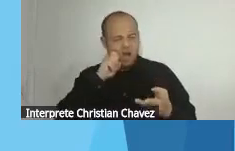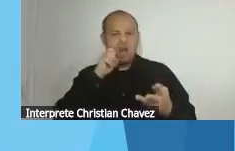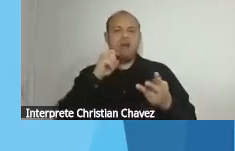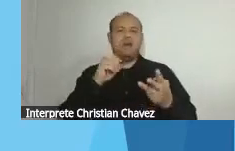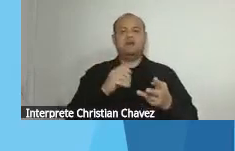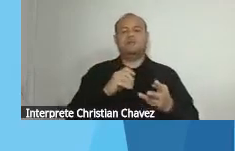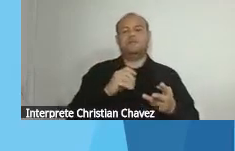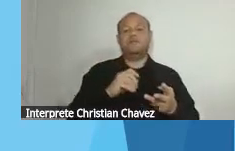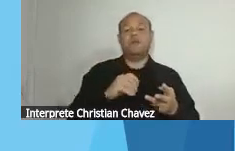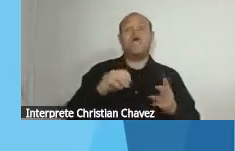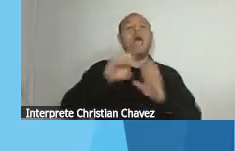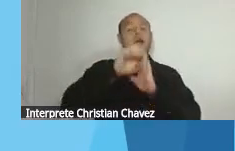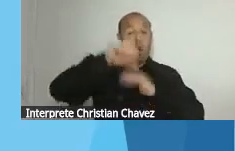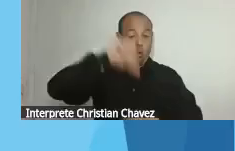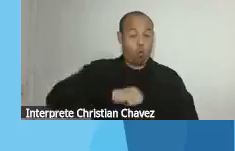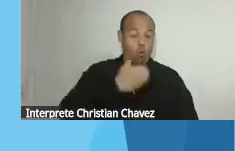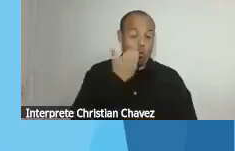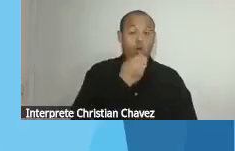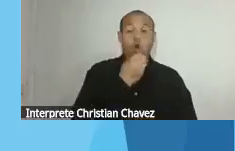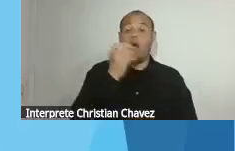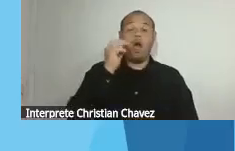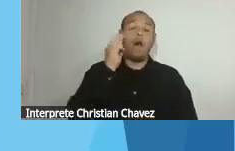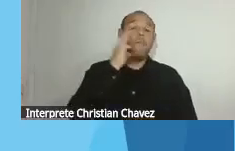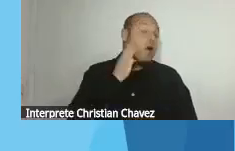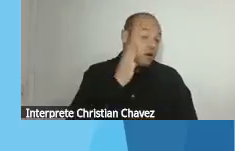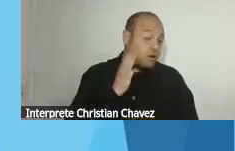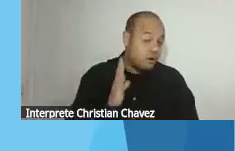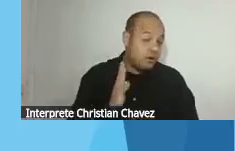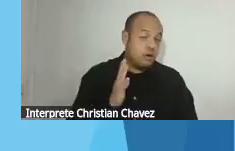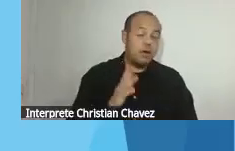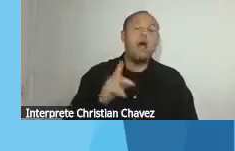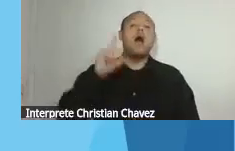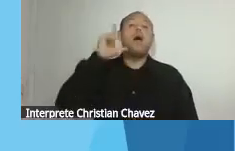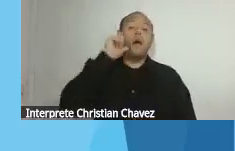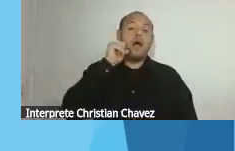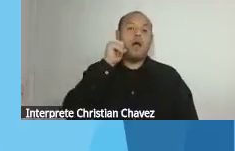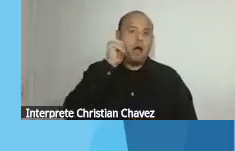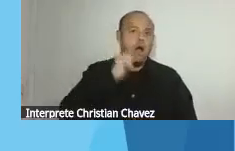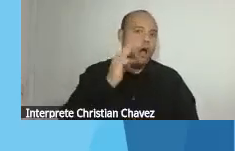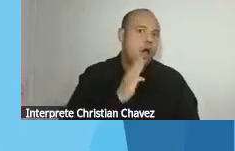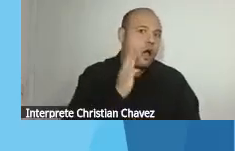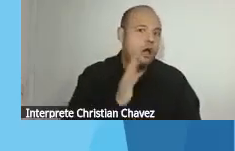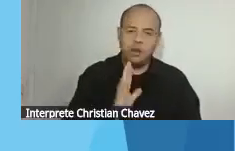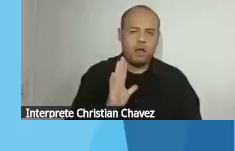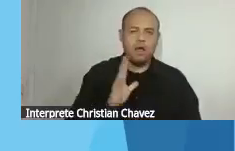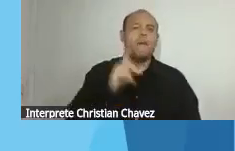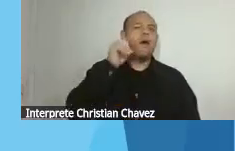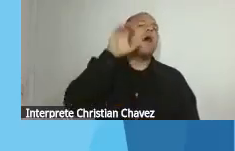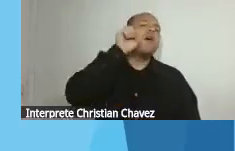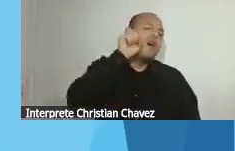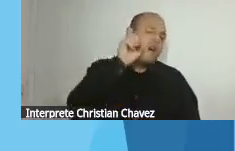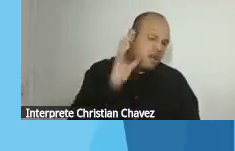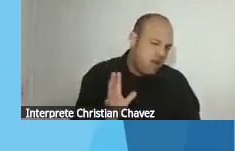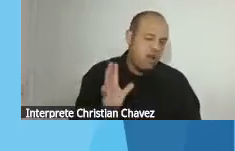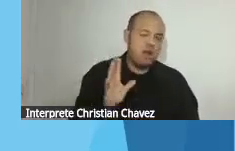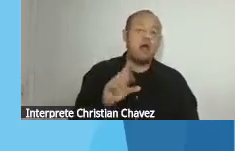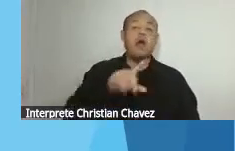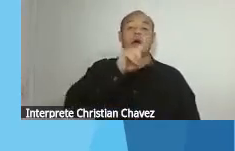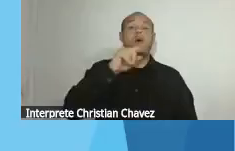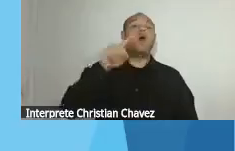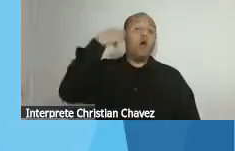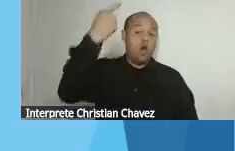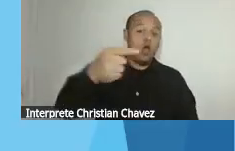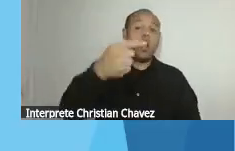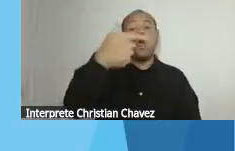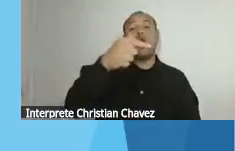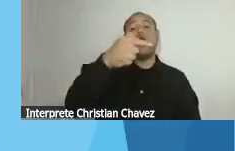hoy manzana, y tratar de que mañana a lo mejor sea naranja o pasado mañana sea guayaba, ¿sí?